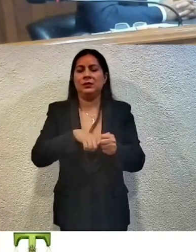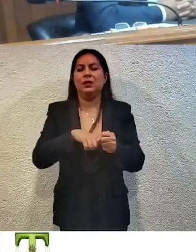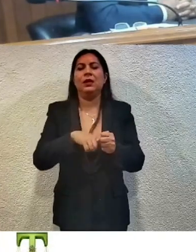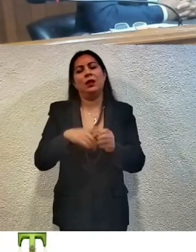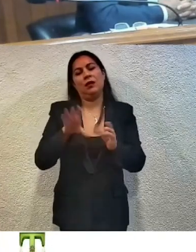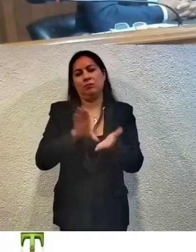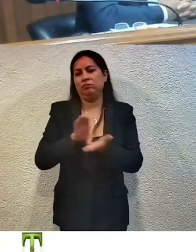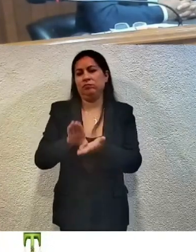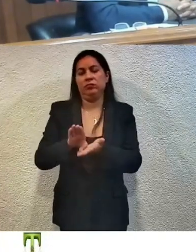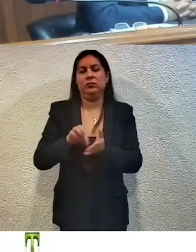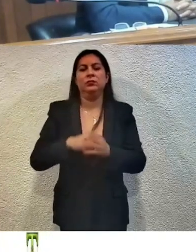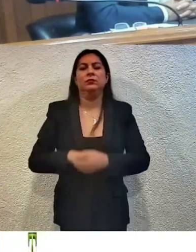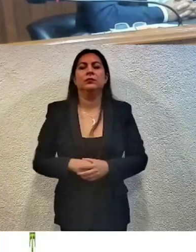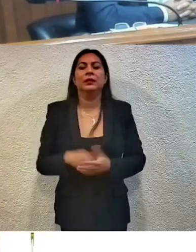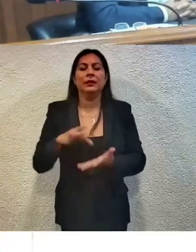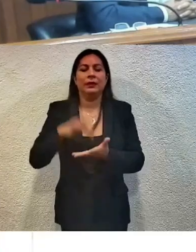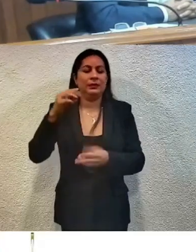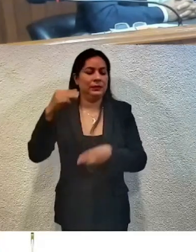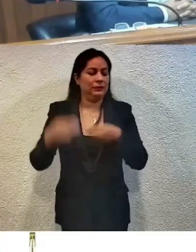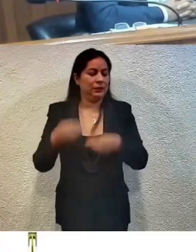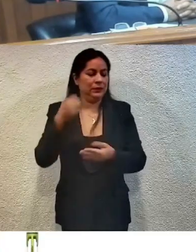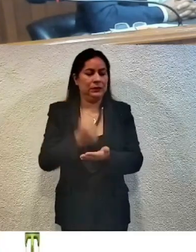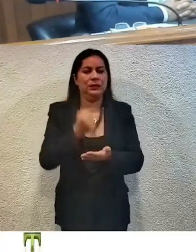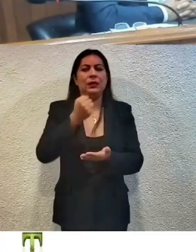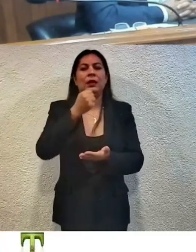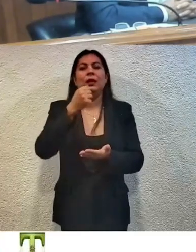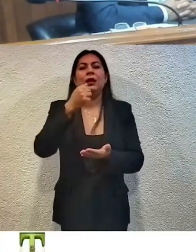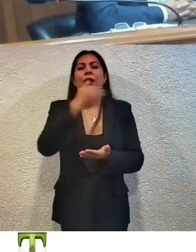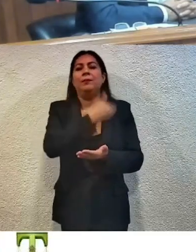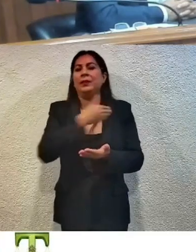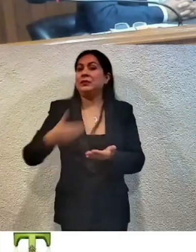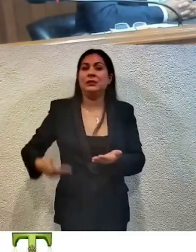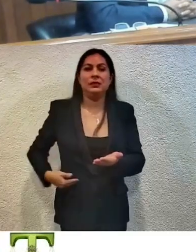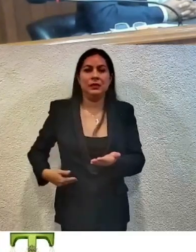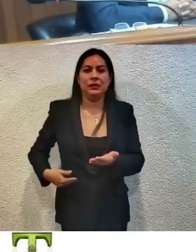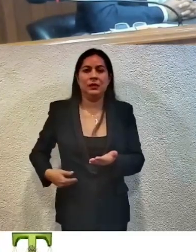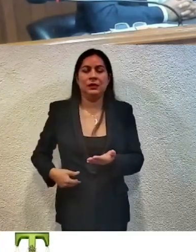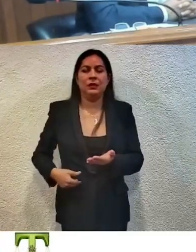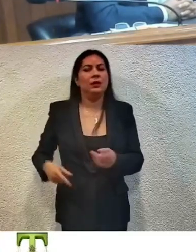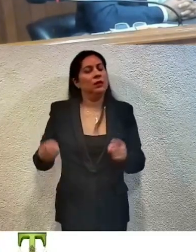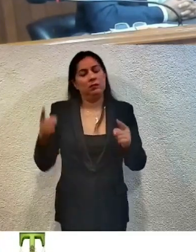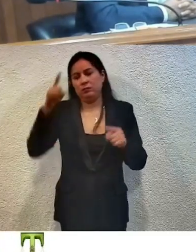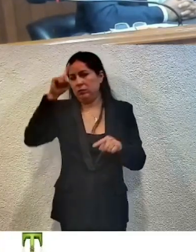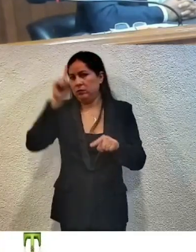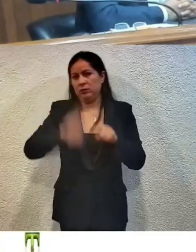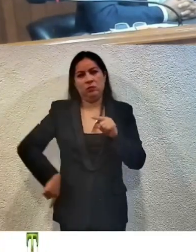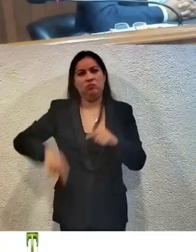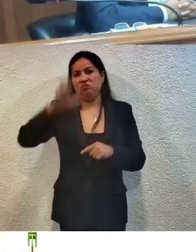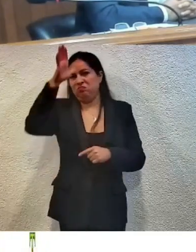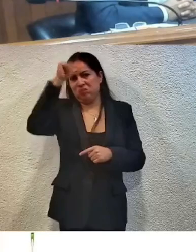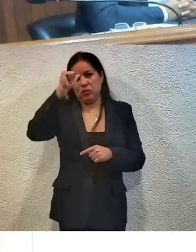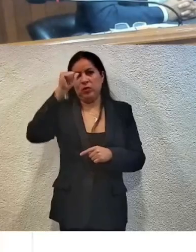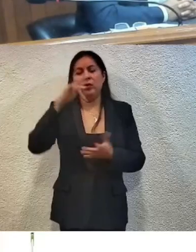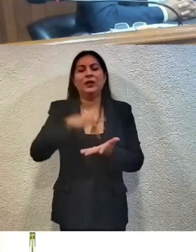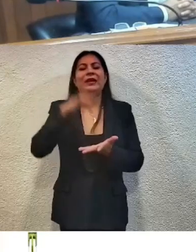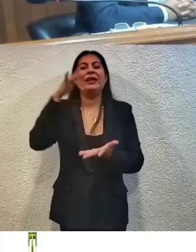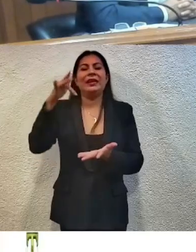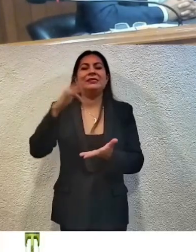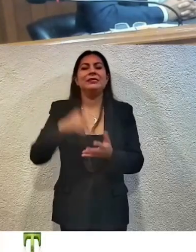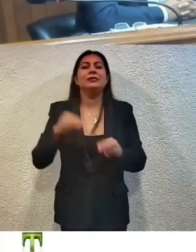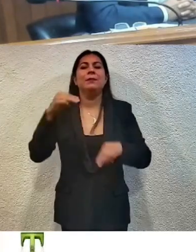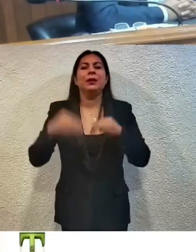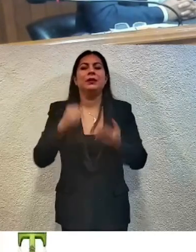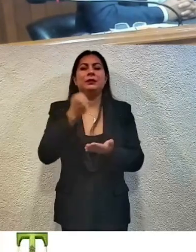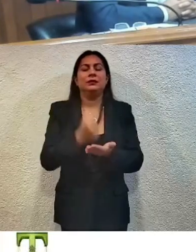correspondiente. Gracias, magistrada. Magistrada Evelyn Rodríguez Chinol. En contra. Gracias, magistrada.